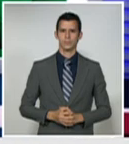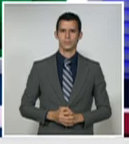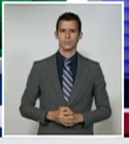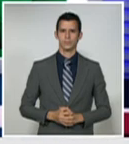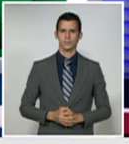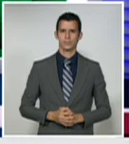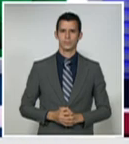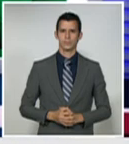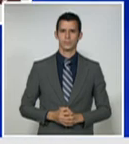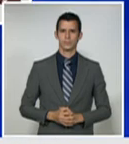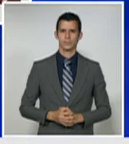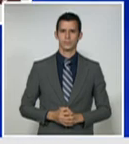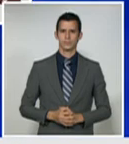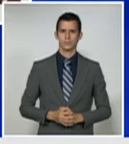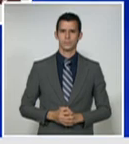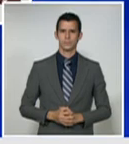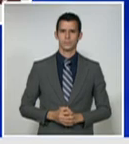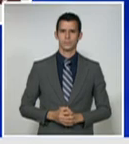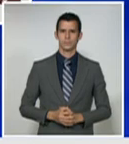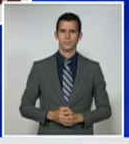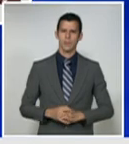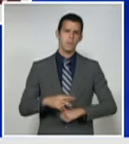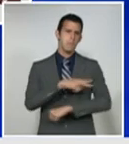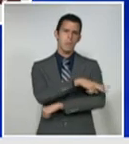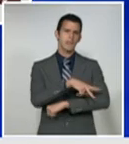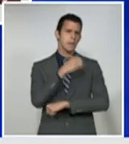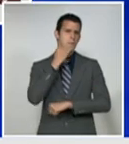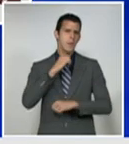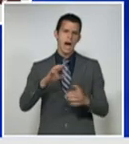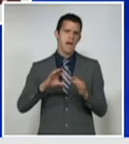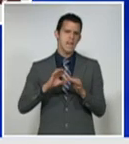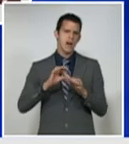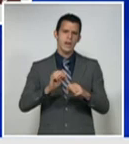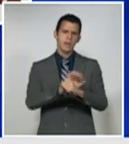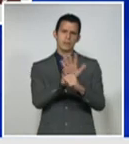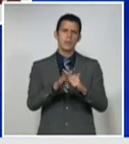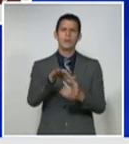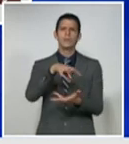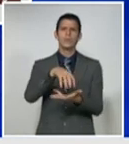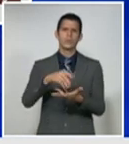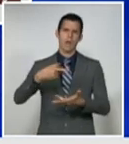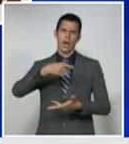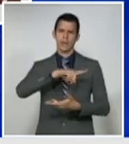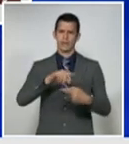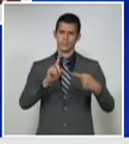mayor número de casos fue Estados Unidos